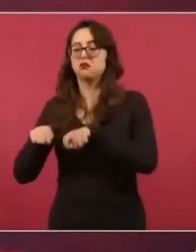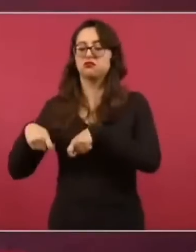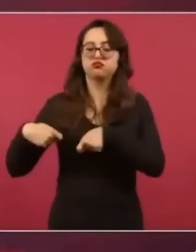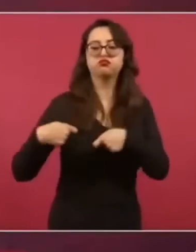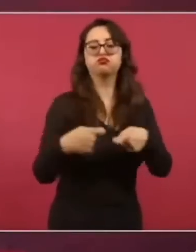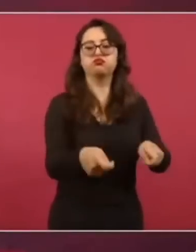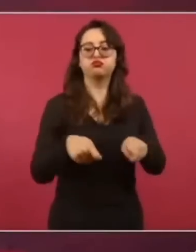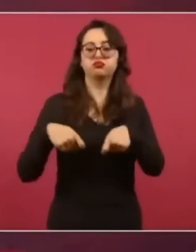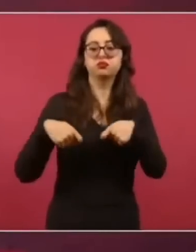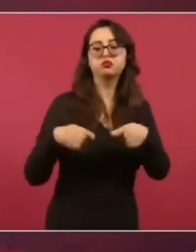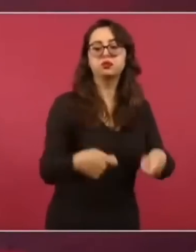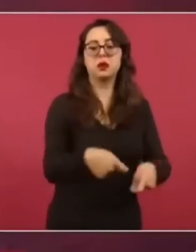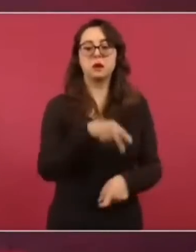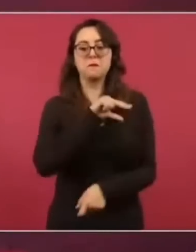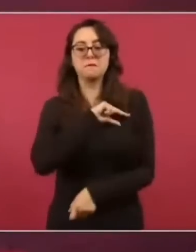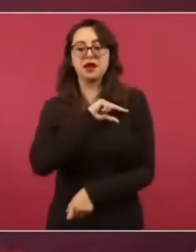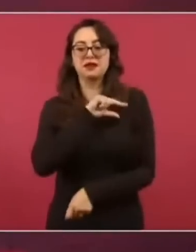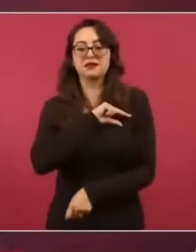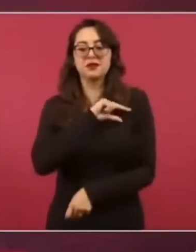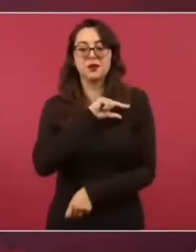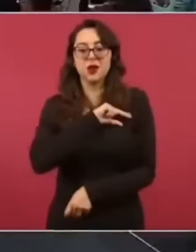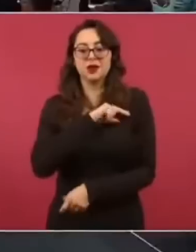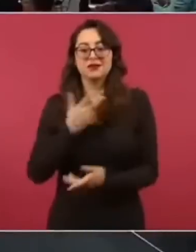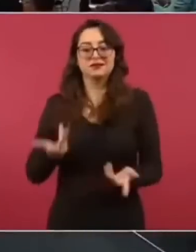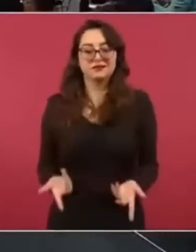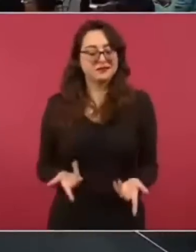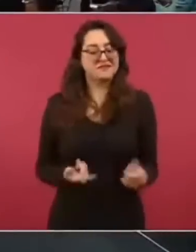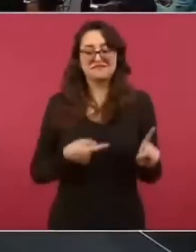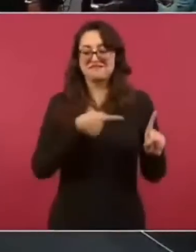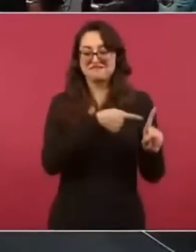Entonces, sí lleva tiempo